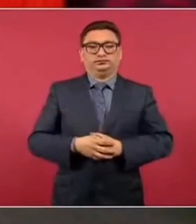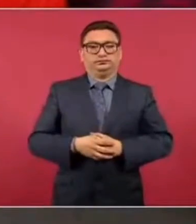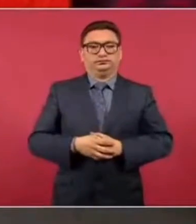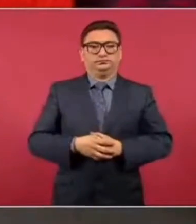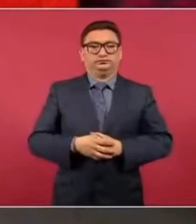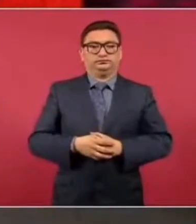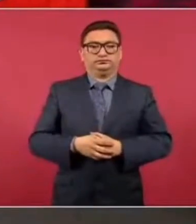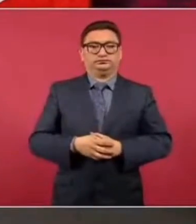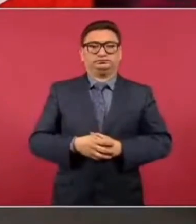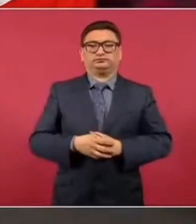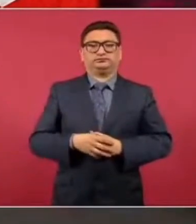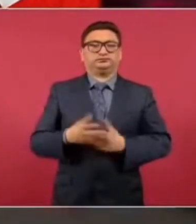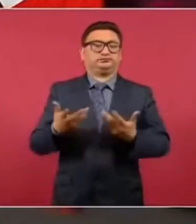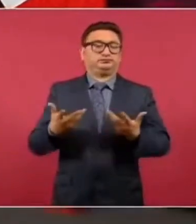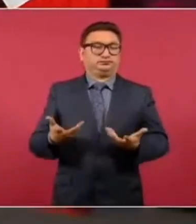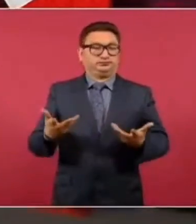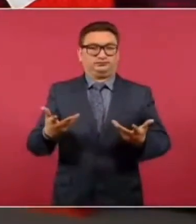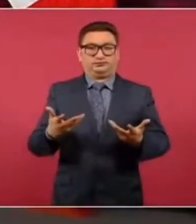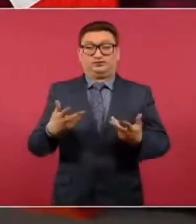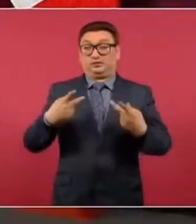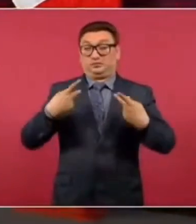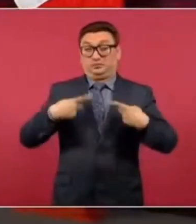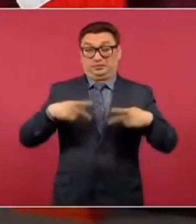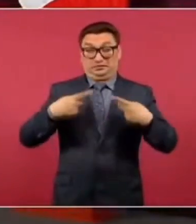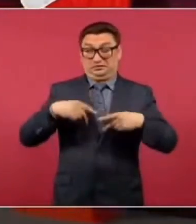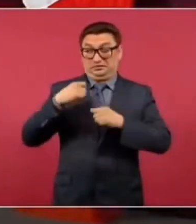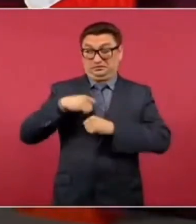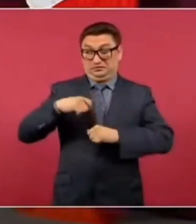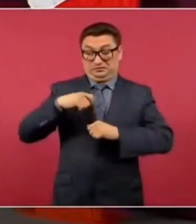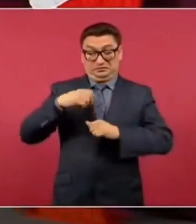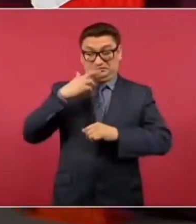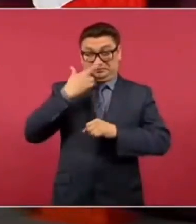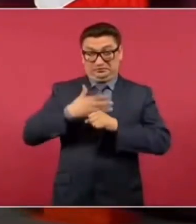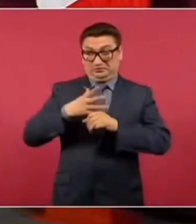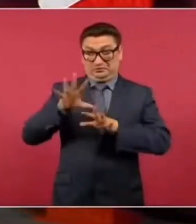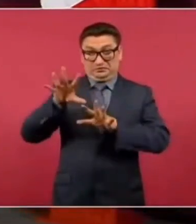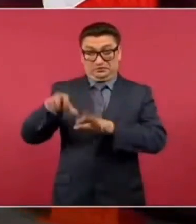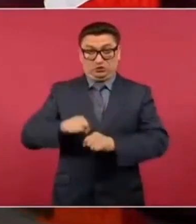era detener a cualquier funcionario,